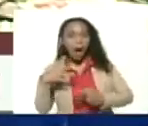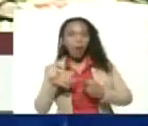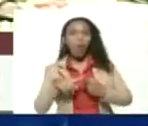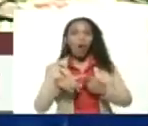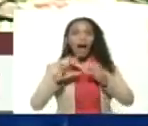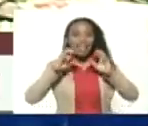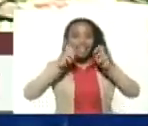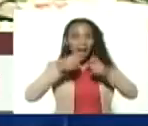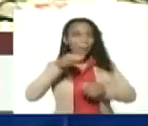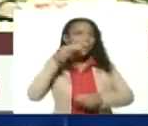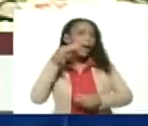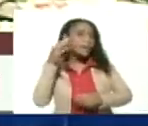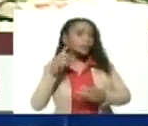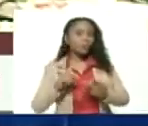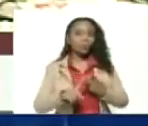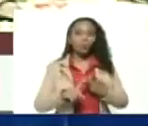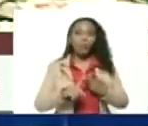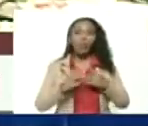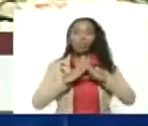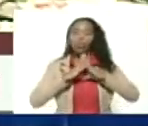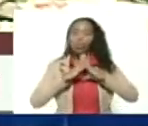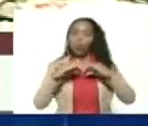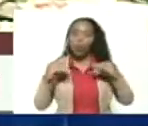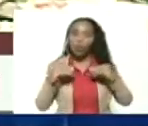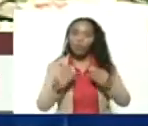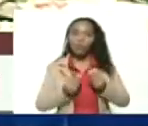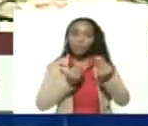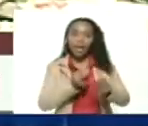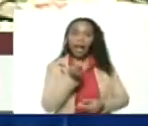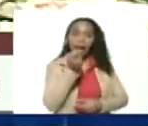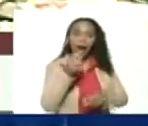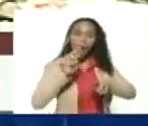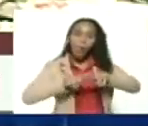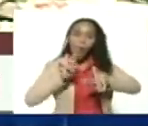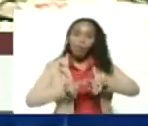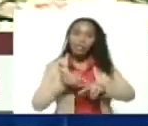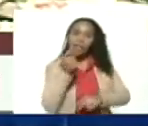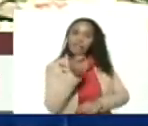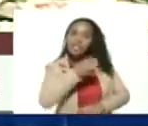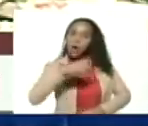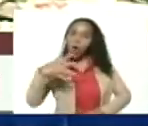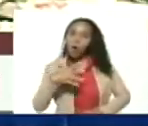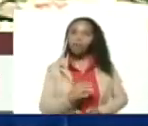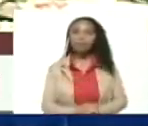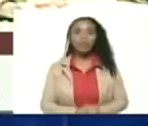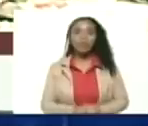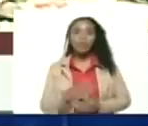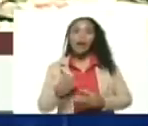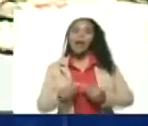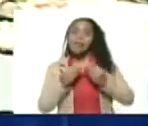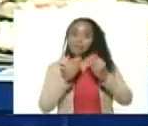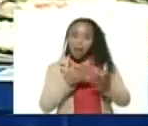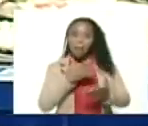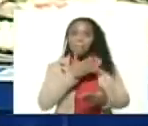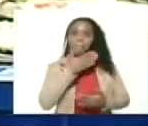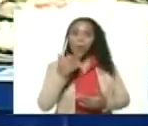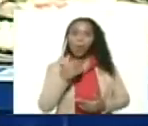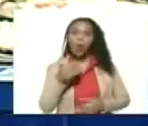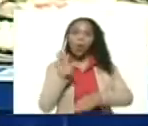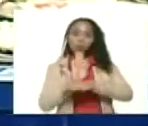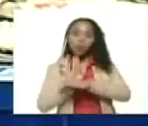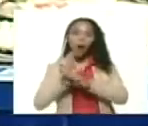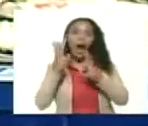amarillo, el sorgo, para garantizar la caraota, el frijol, para garantizar la proteína animal,